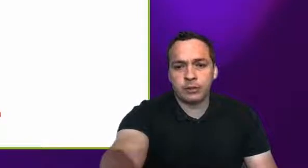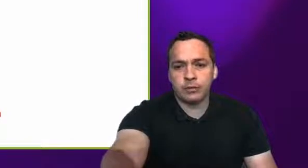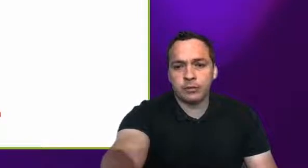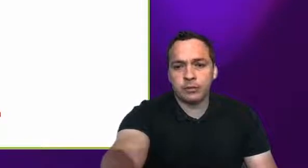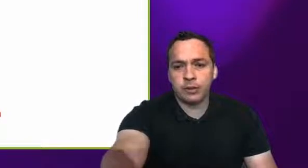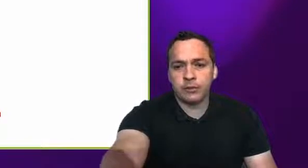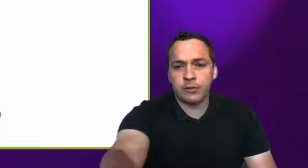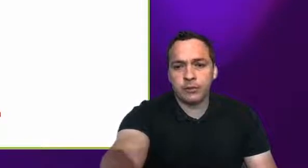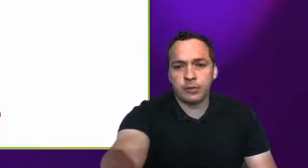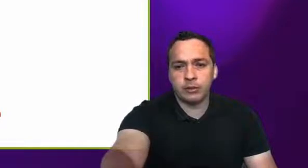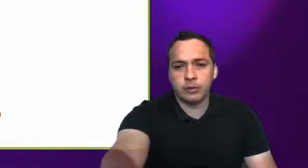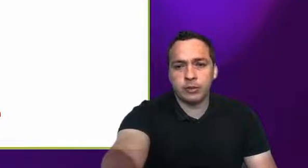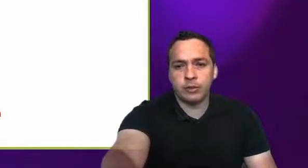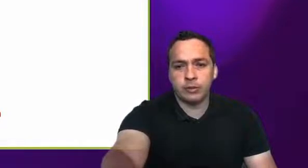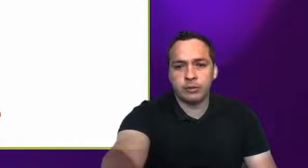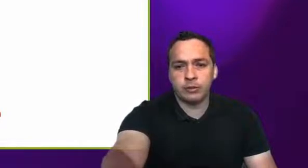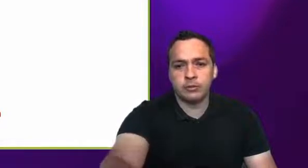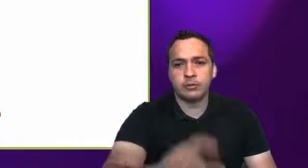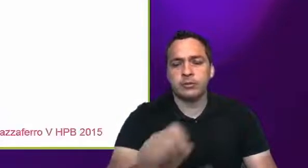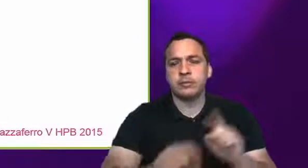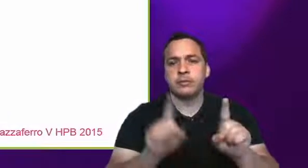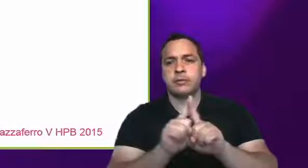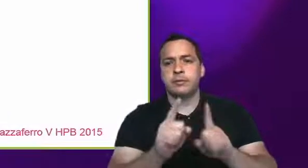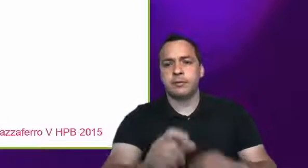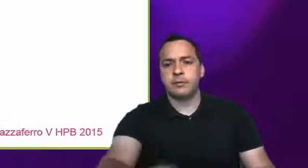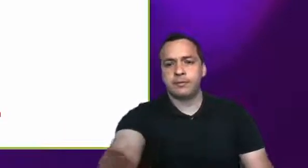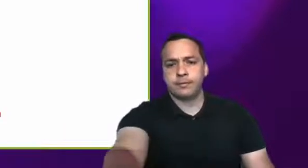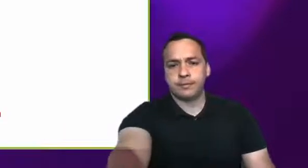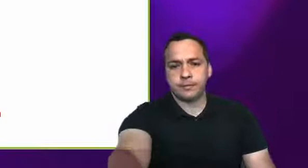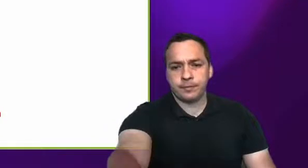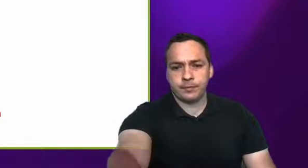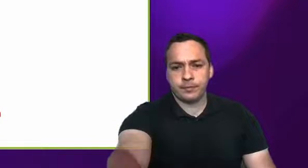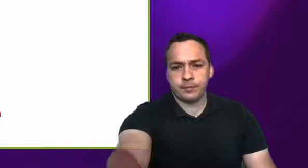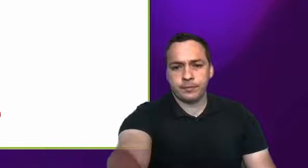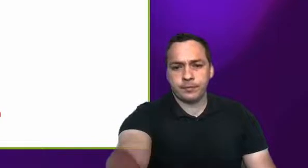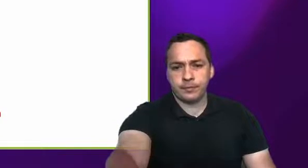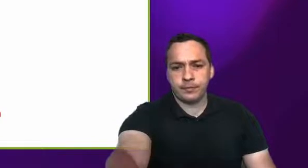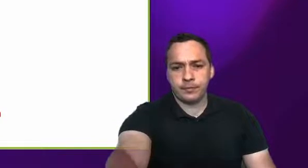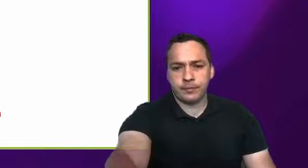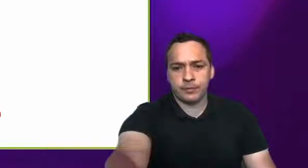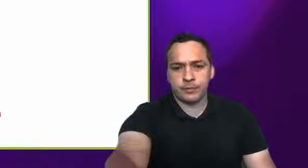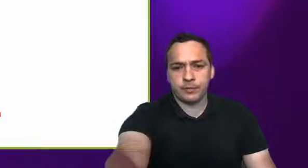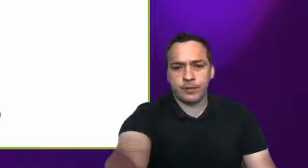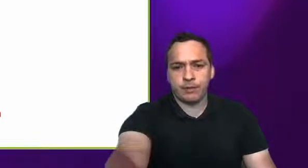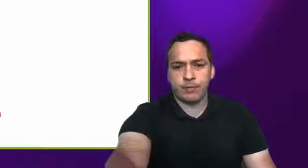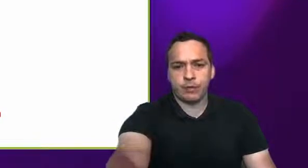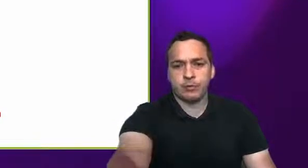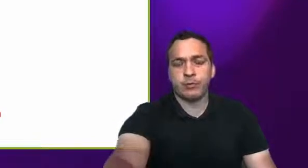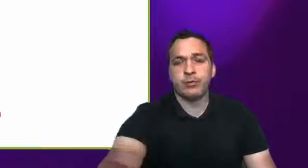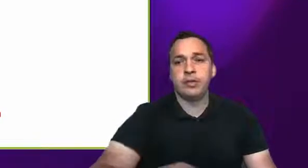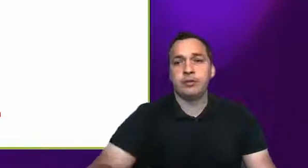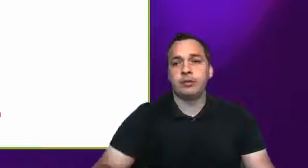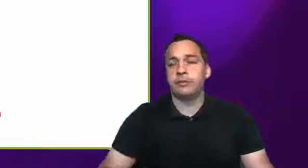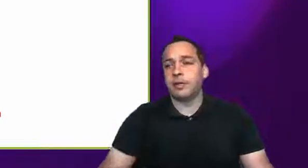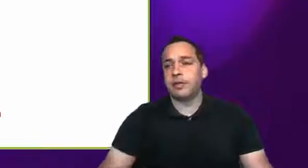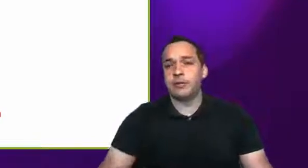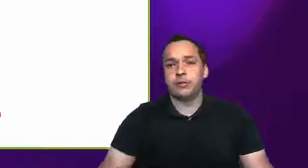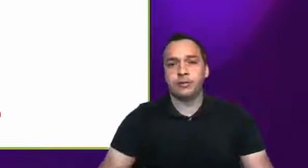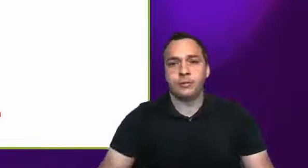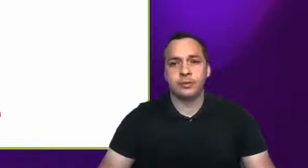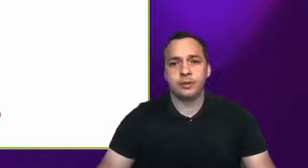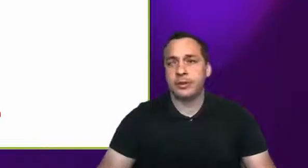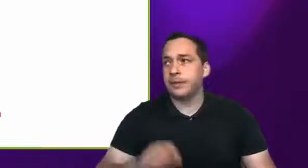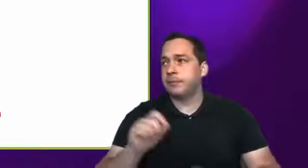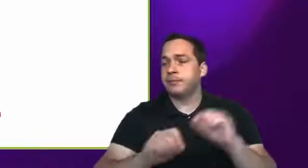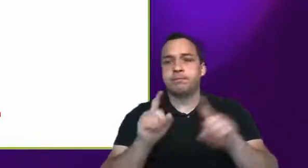con pequeñas modificaciones, pero sustancialmente digamos, toman en cuenta también el Yunos,